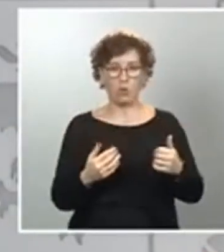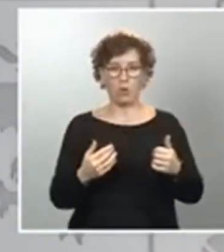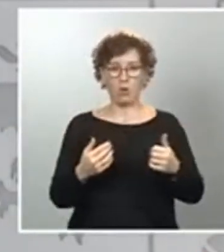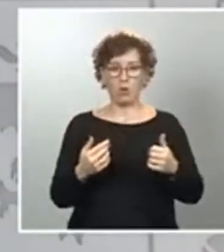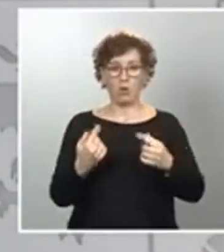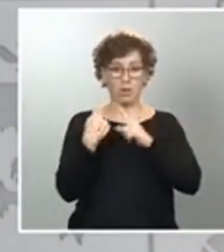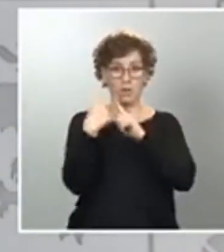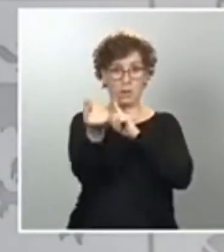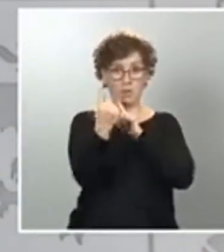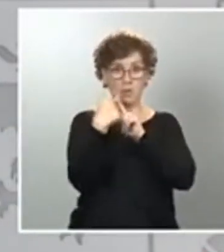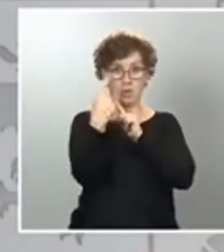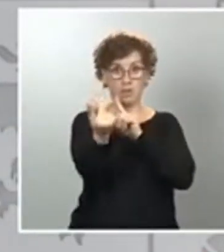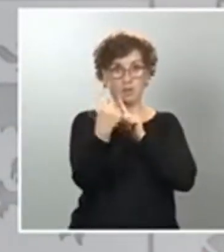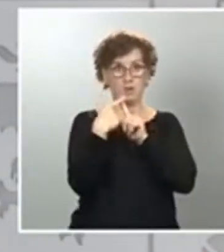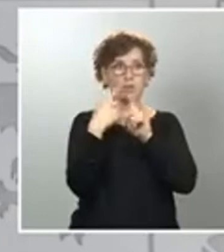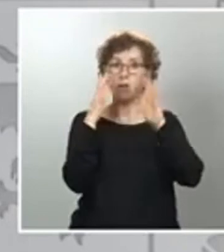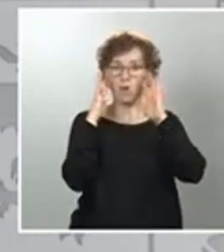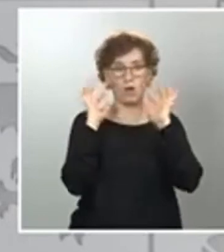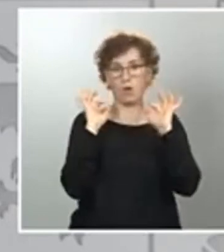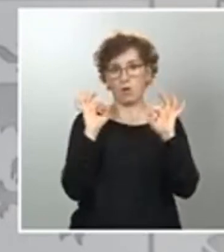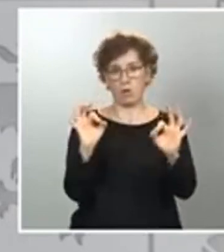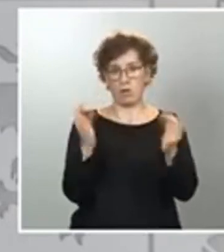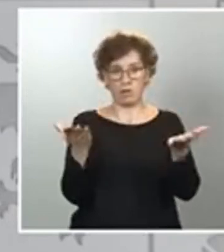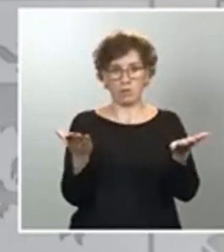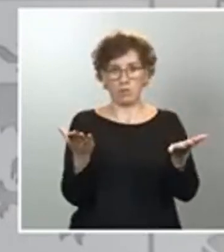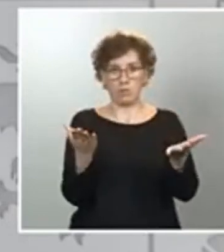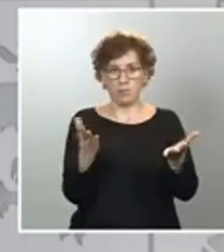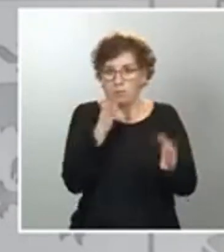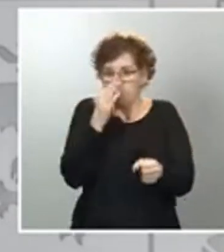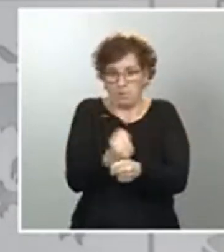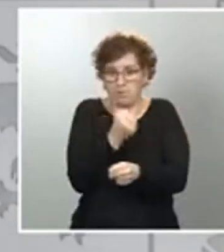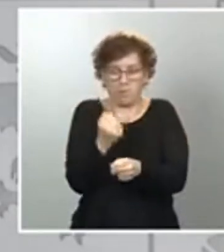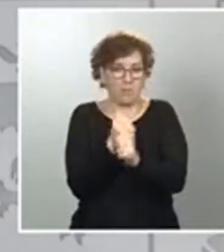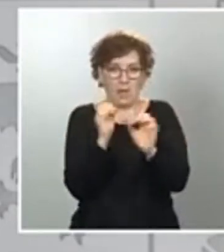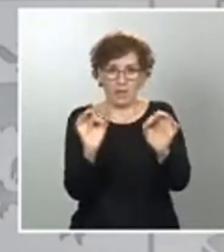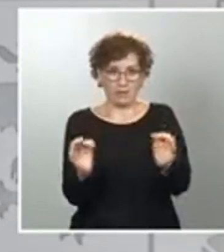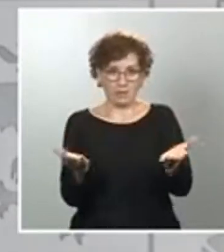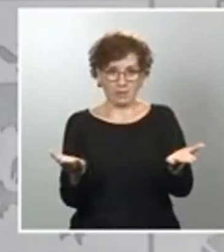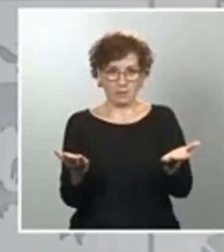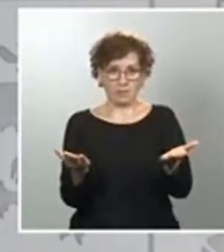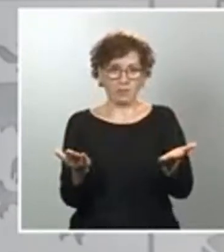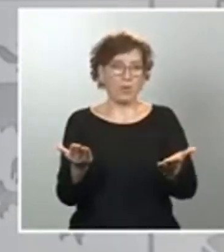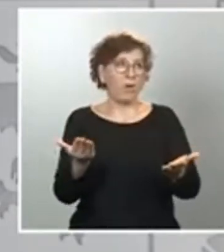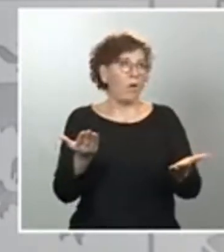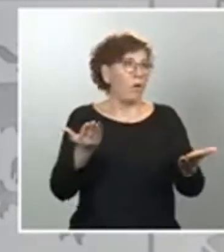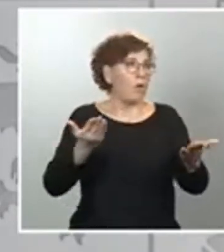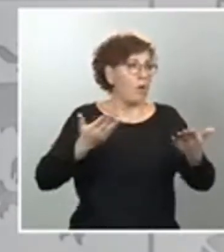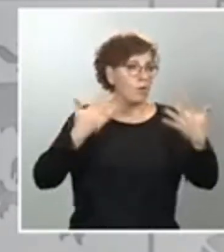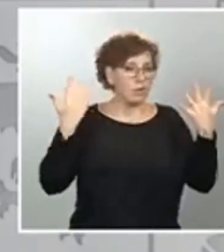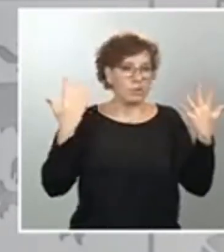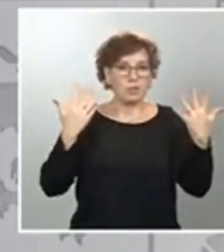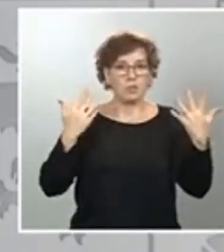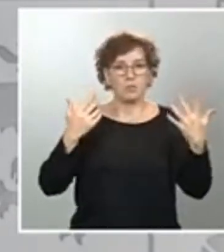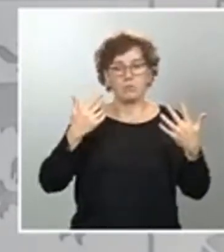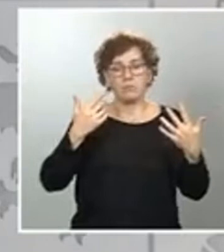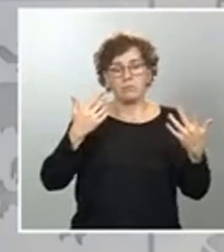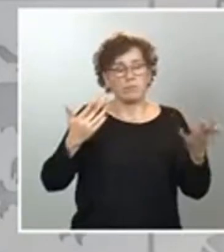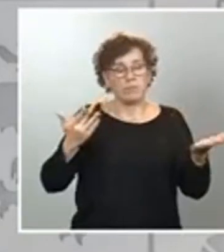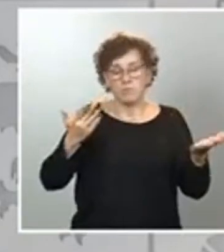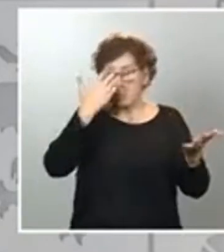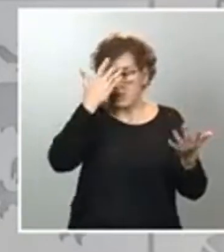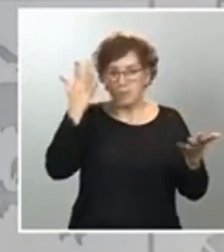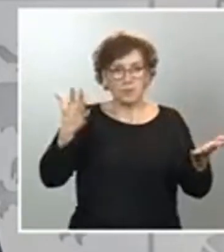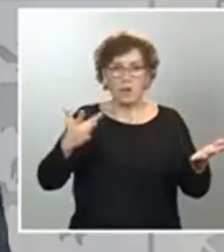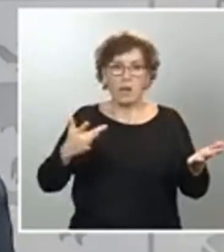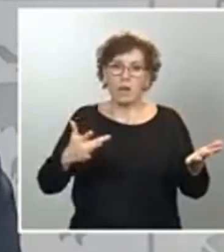lógicamente tenga que desplazarse por motivos laborales. O imagínese que desgraciadamente pues ha fallecido un familiar